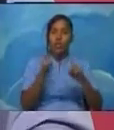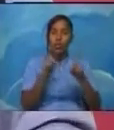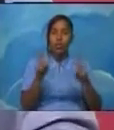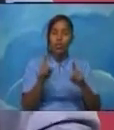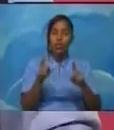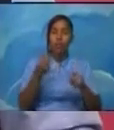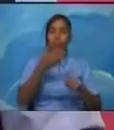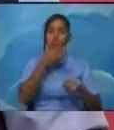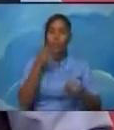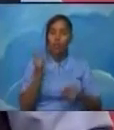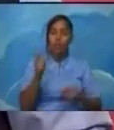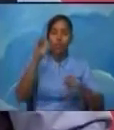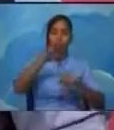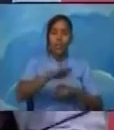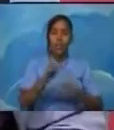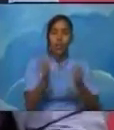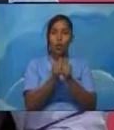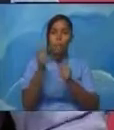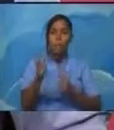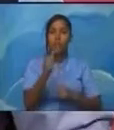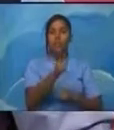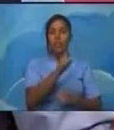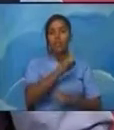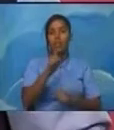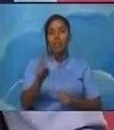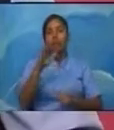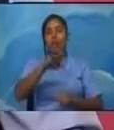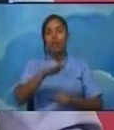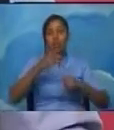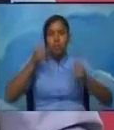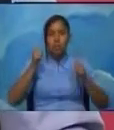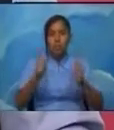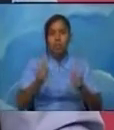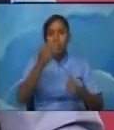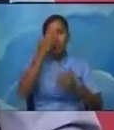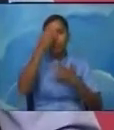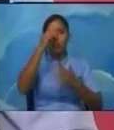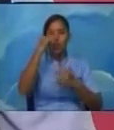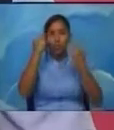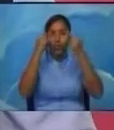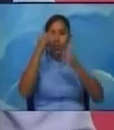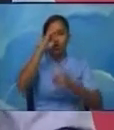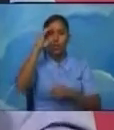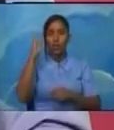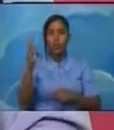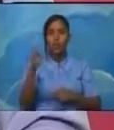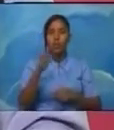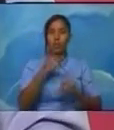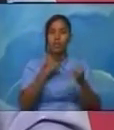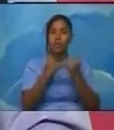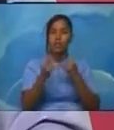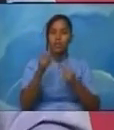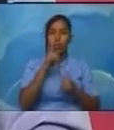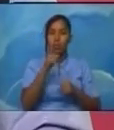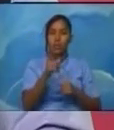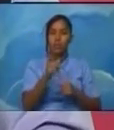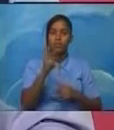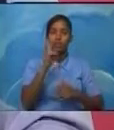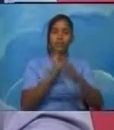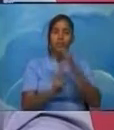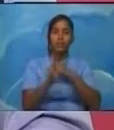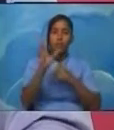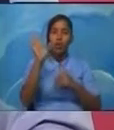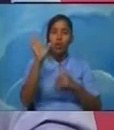conviene andar con alguien que no ande correctamente, porque vamos a terminar mal. El versículo 9